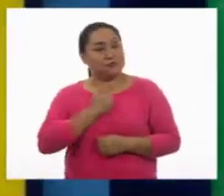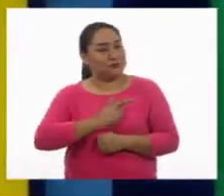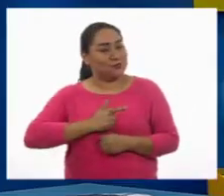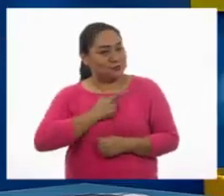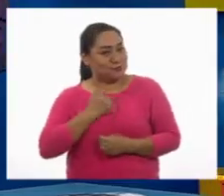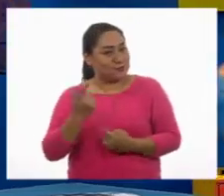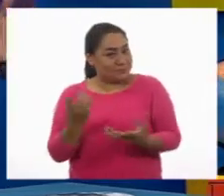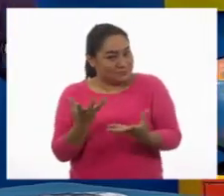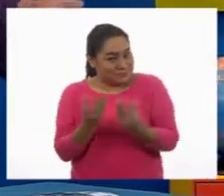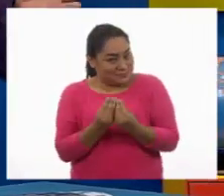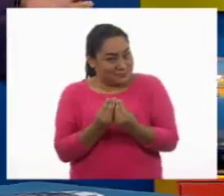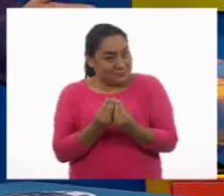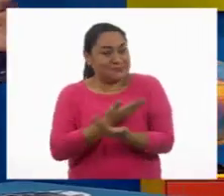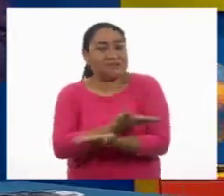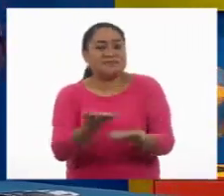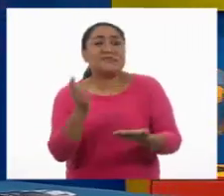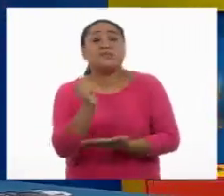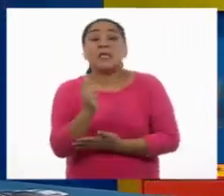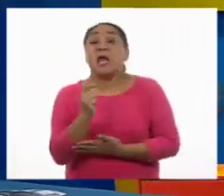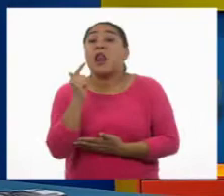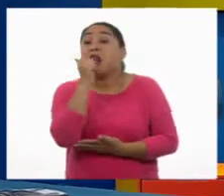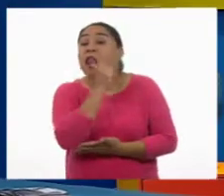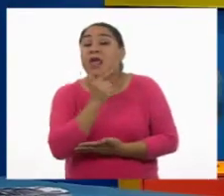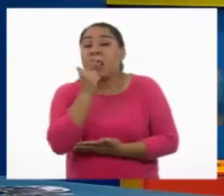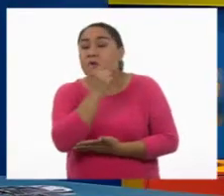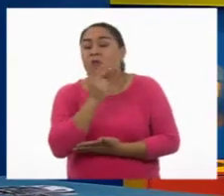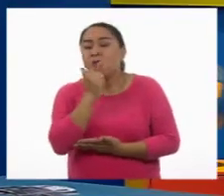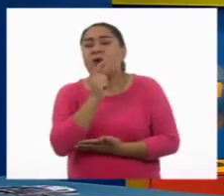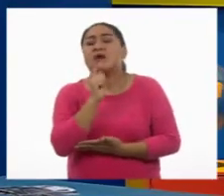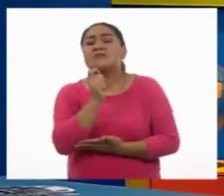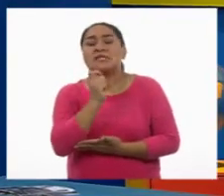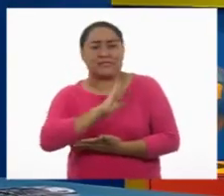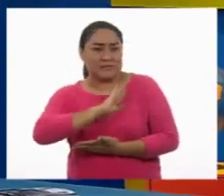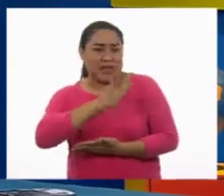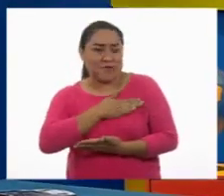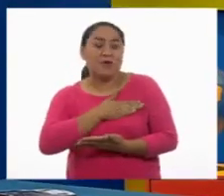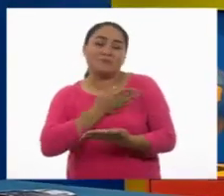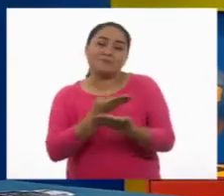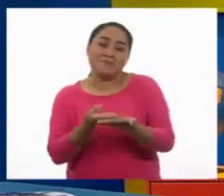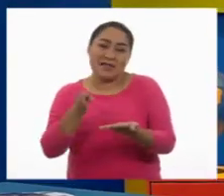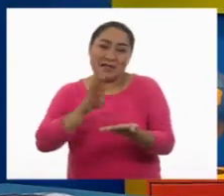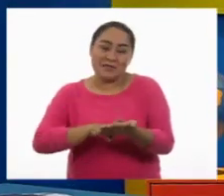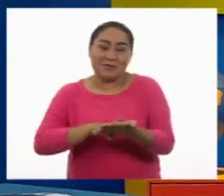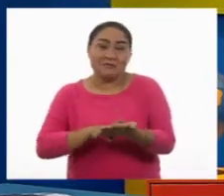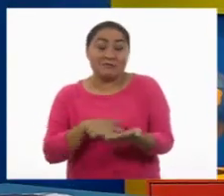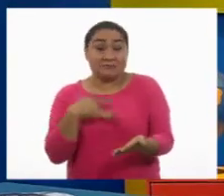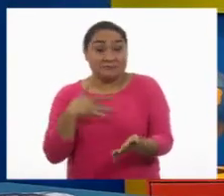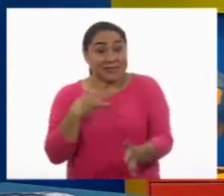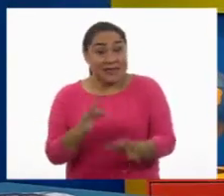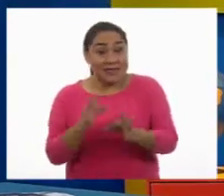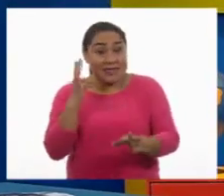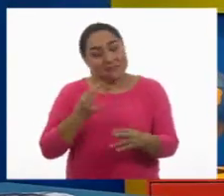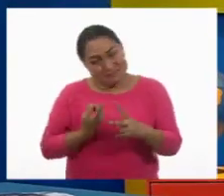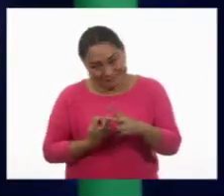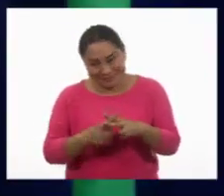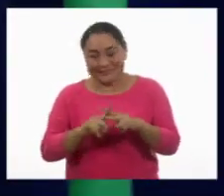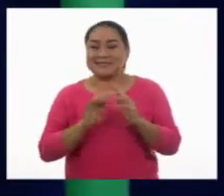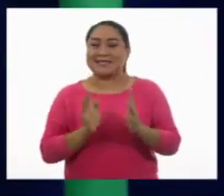con ustedes en esta clase de lengua materna, clase bilingüe. ¿Están listos? ¡Comenzamos!